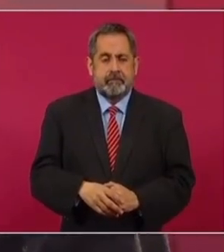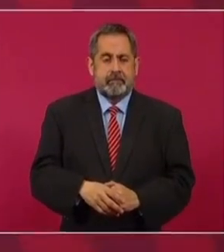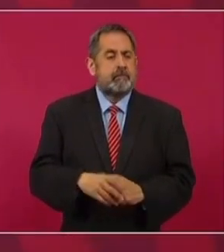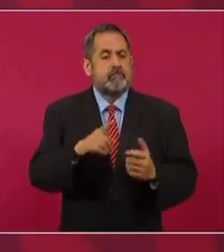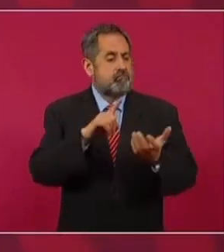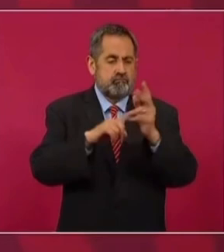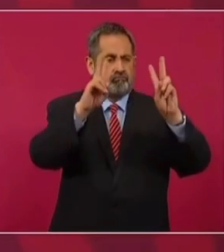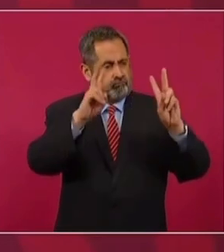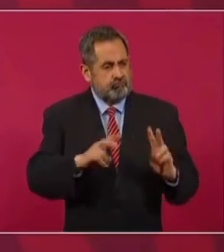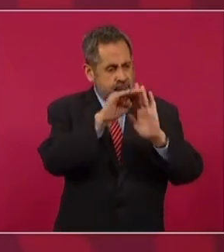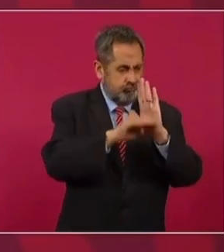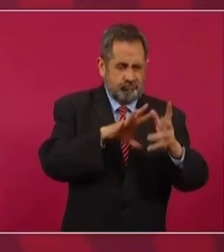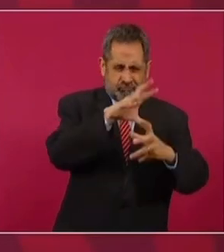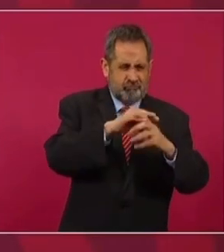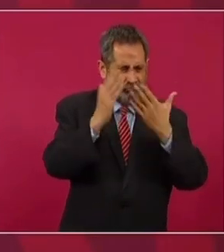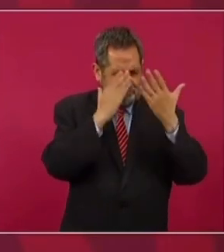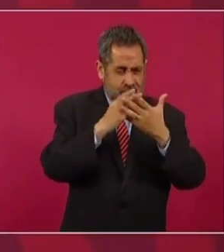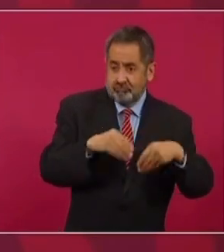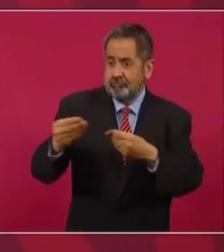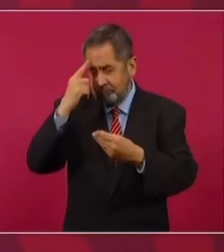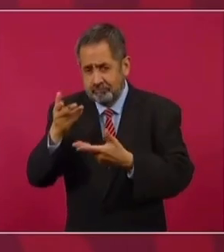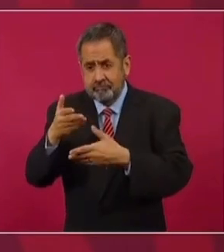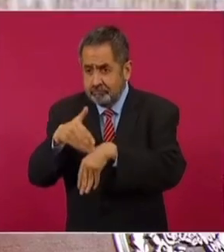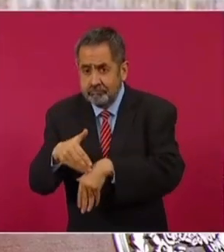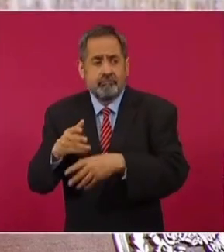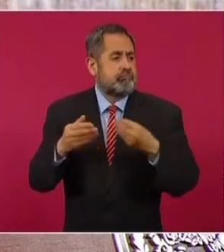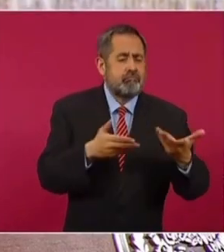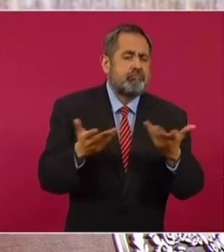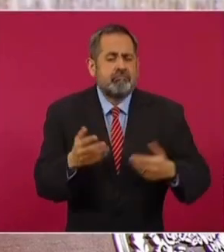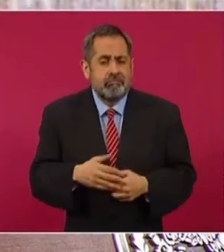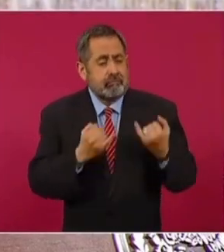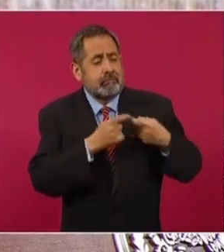¿O el contenido educativo, los contenidos educativos? ¿Se va a seguir con lo mismo,